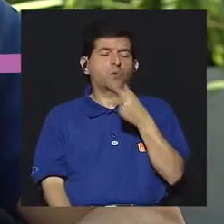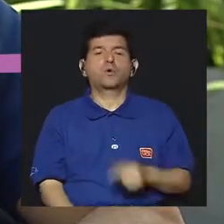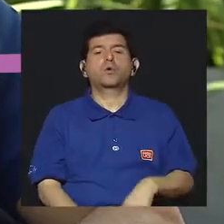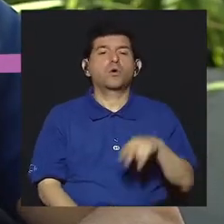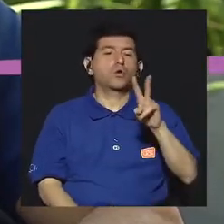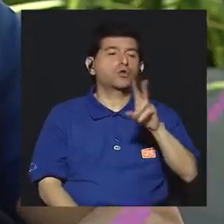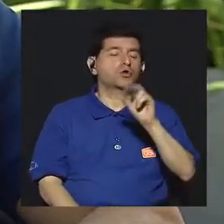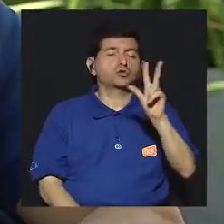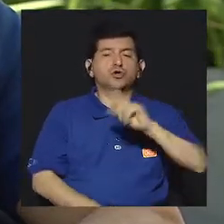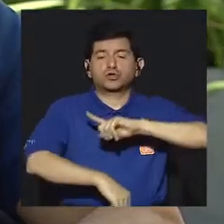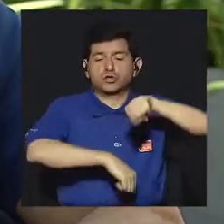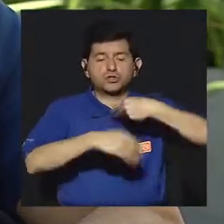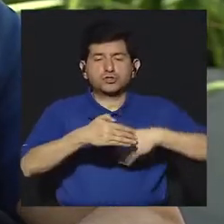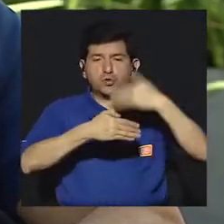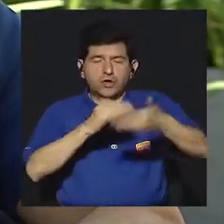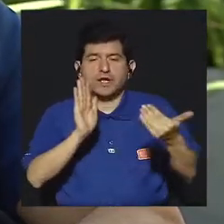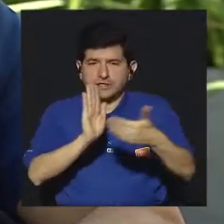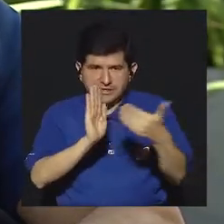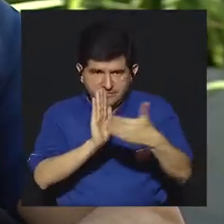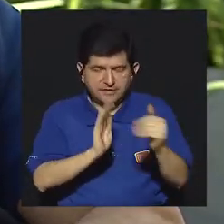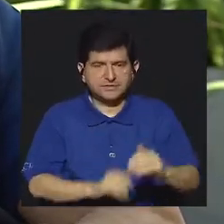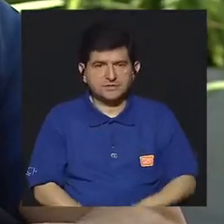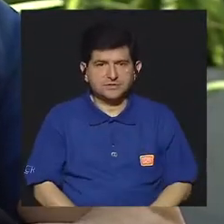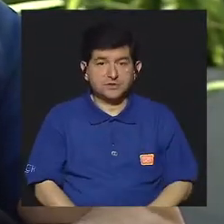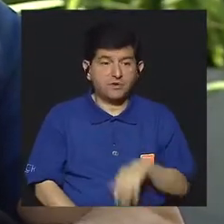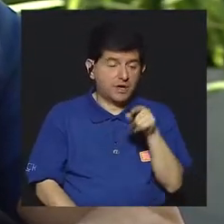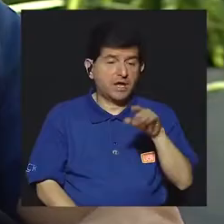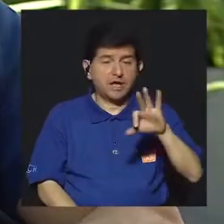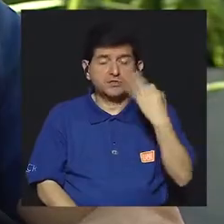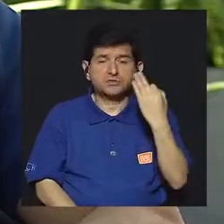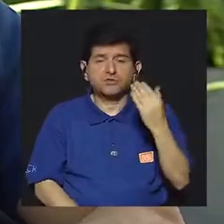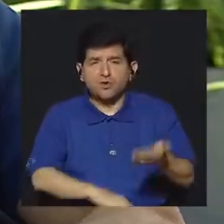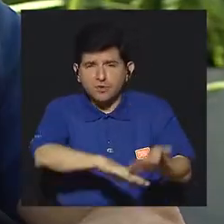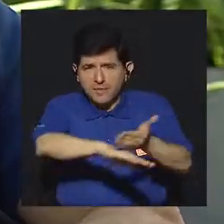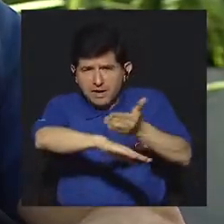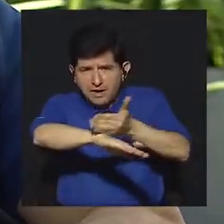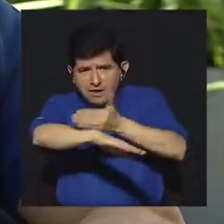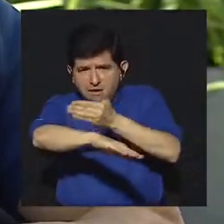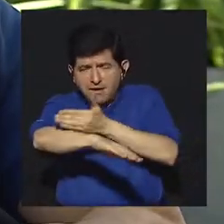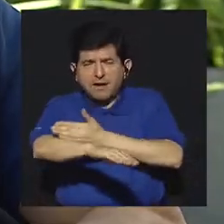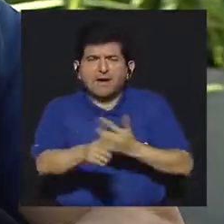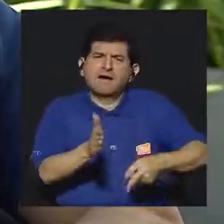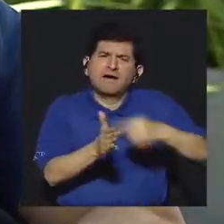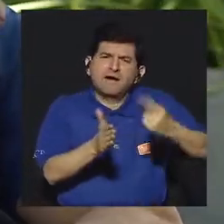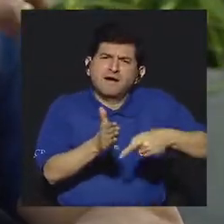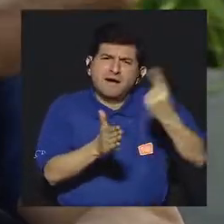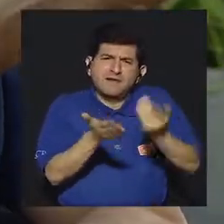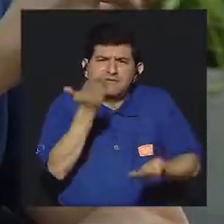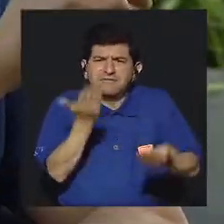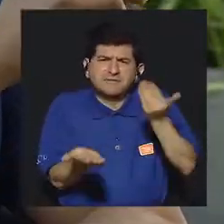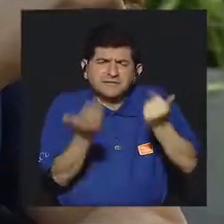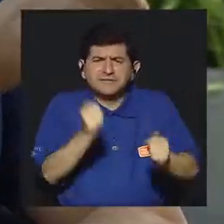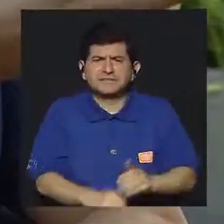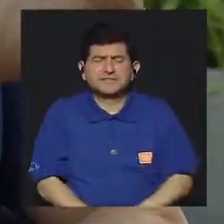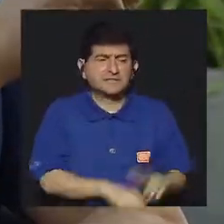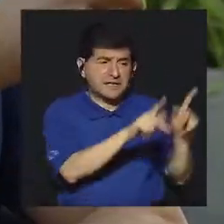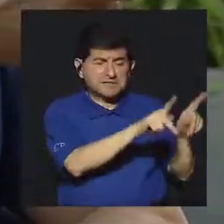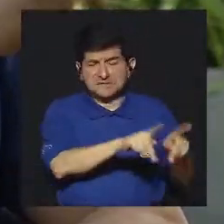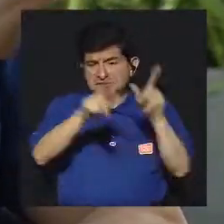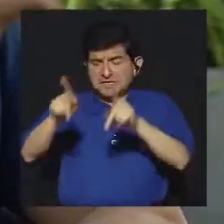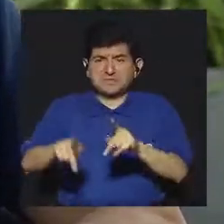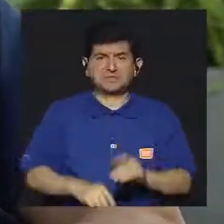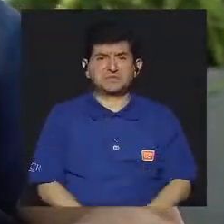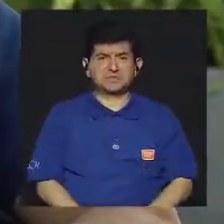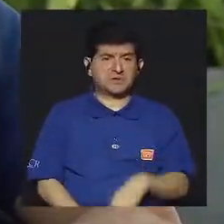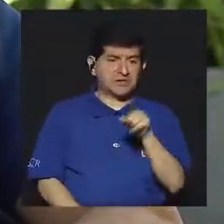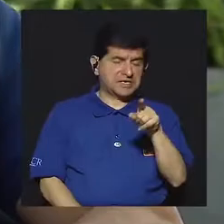y 2-3 horas después voy a tener el daño, sino que va siendo de manera progresiva. Entonces, muchas veces los pacientes